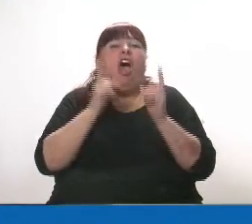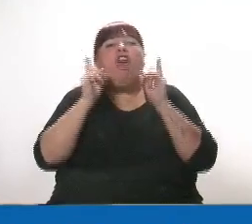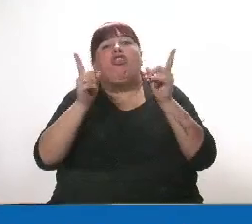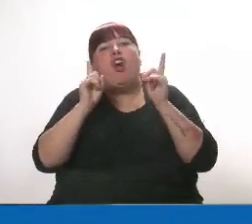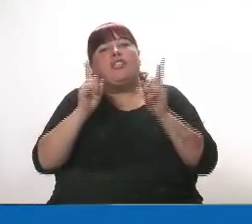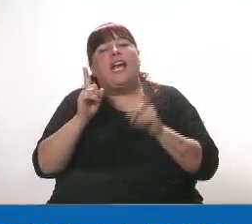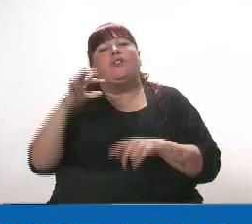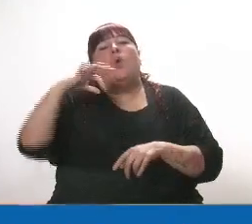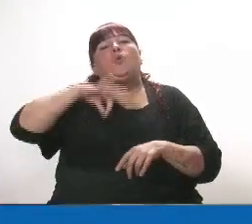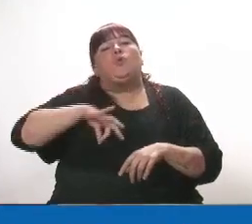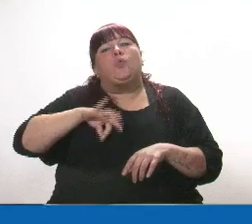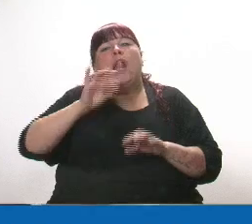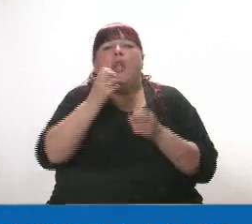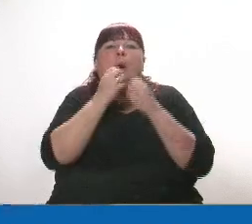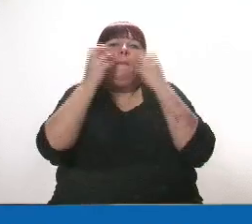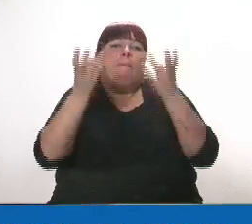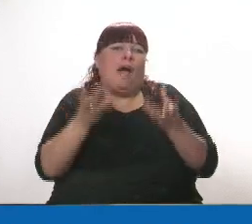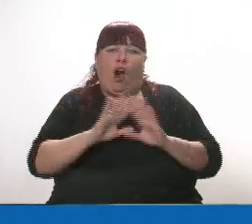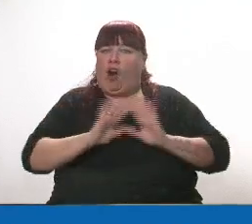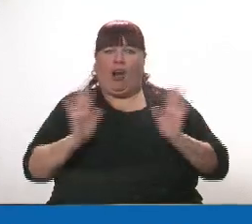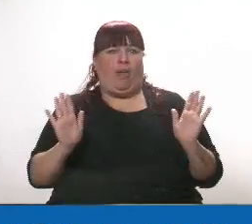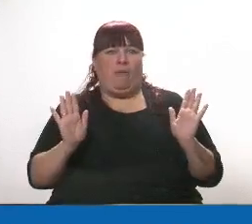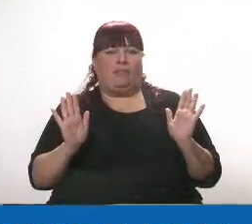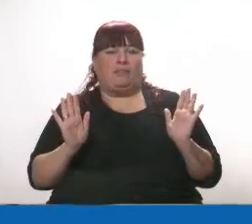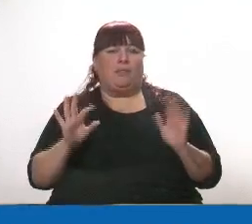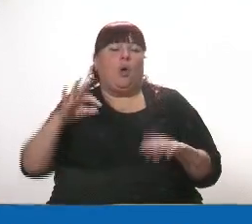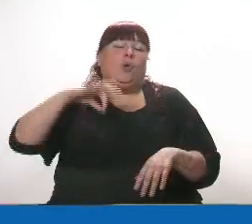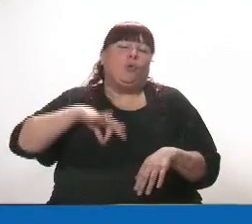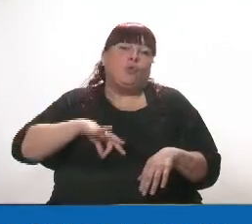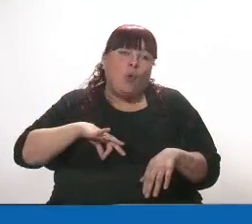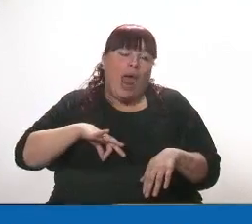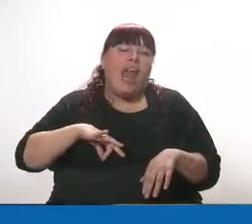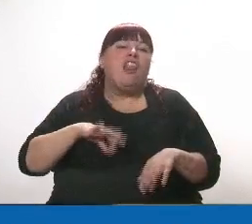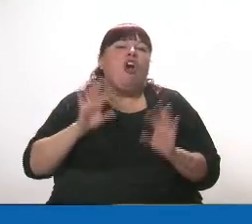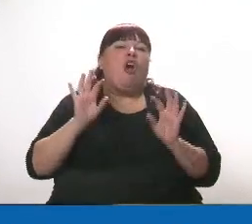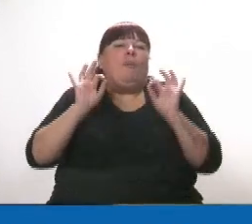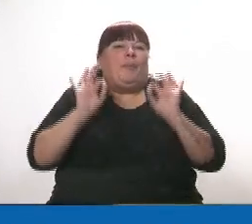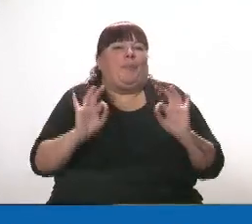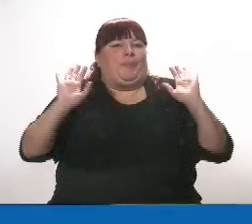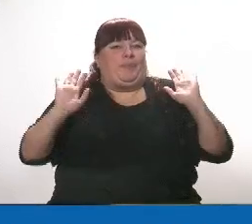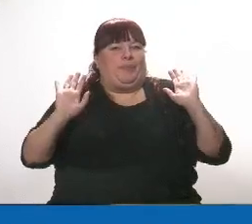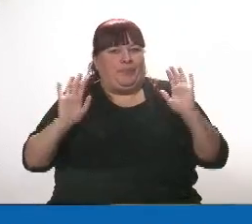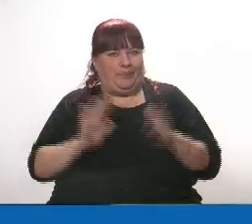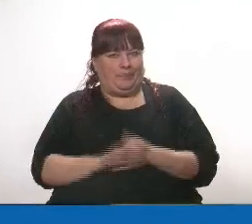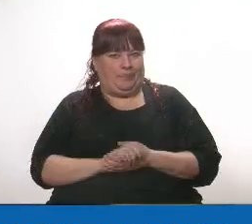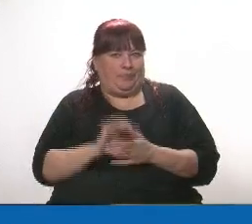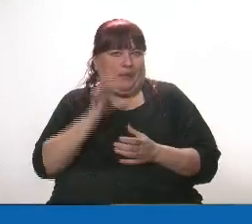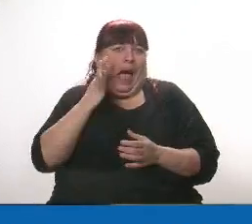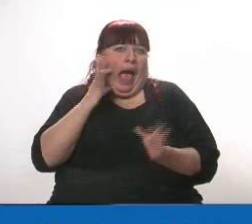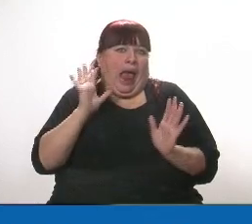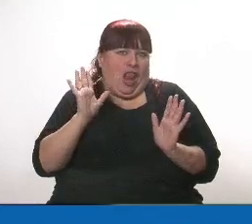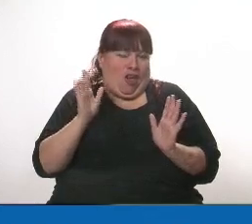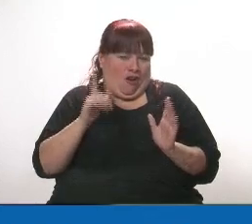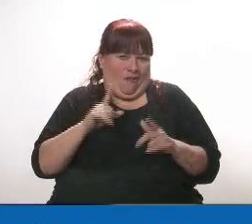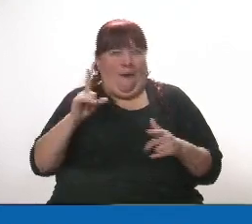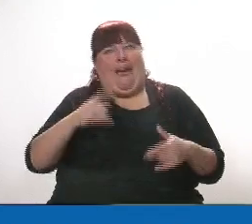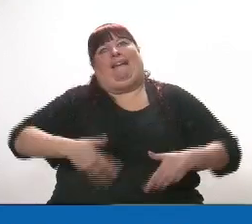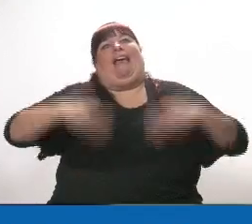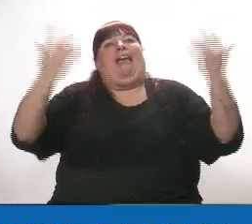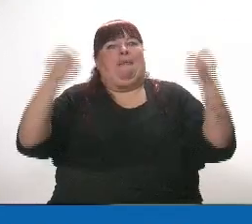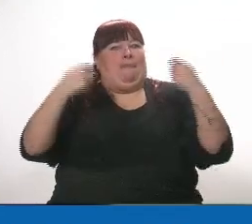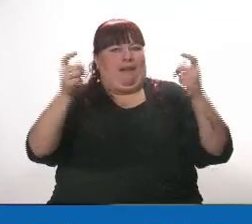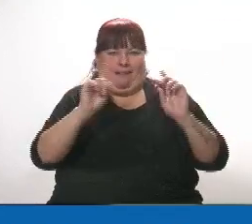Que tengan un salario un poco más digno salarios que les alcance un poco porque tampoco es para